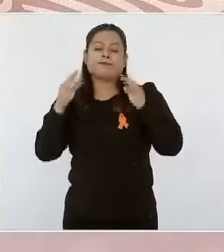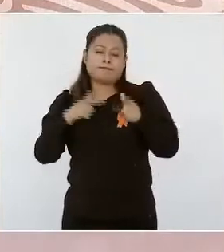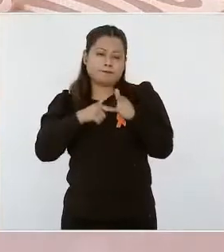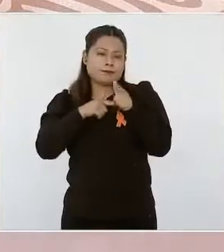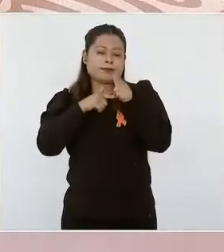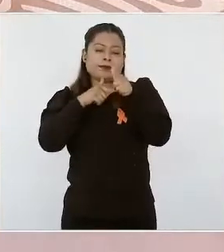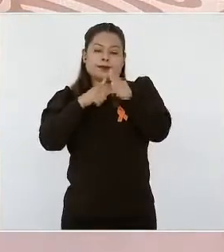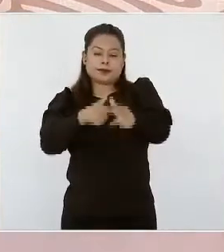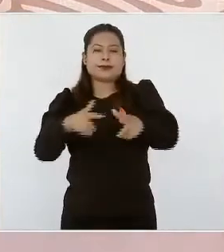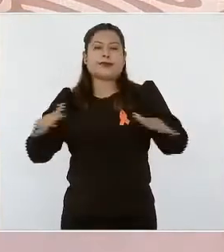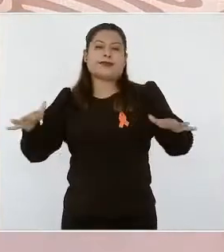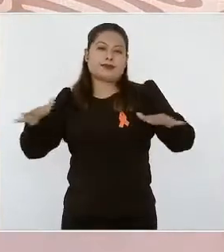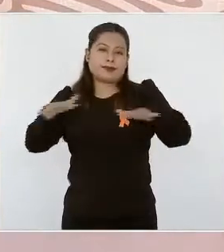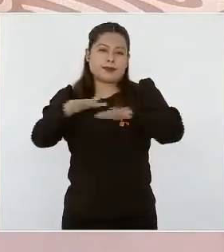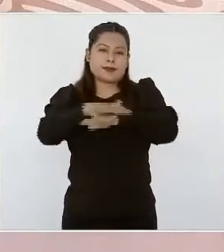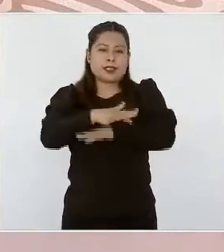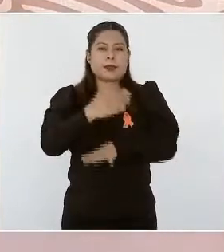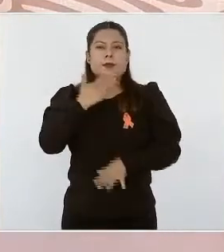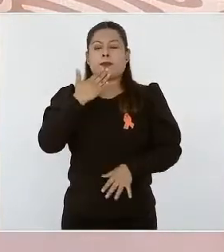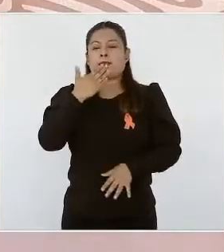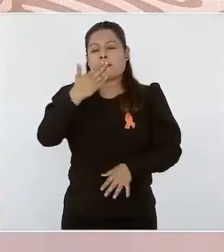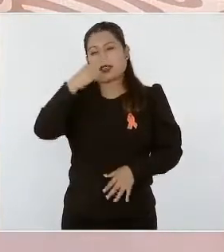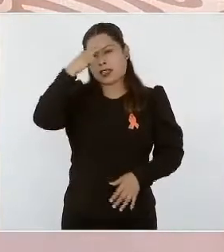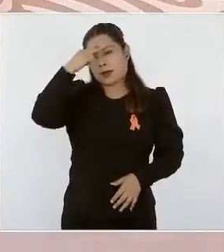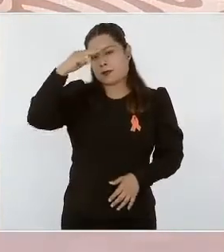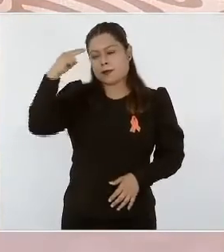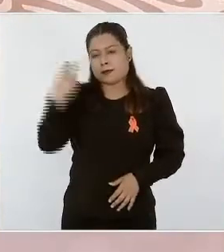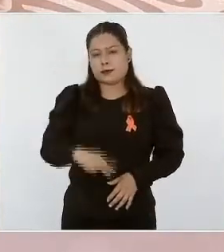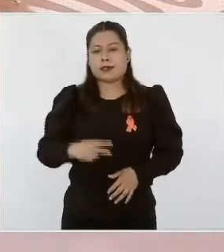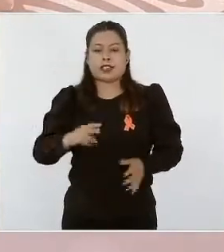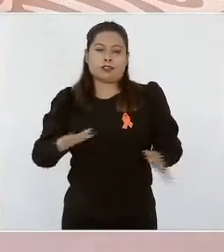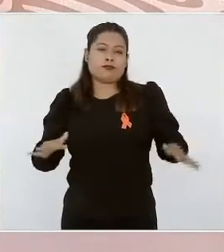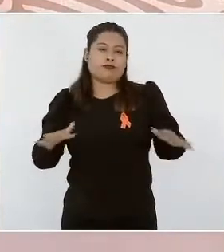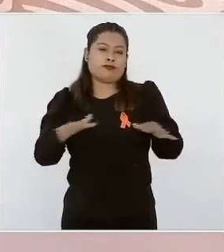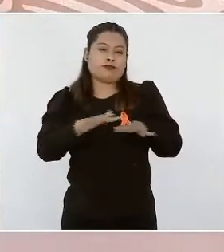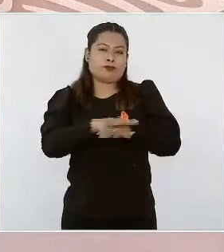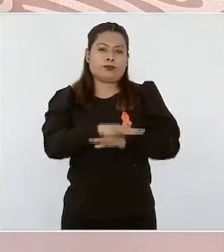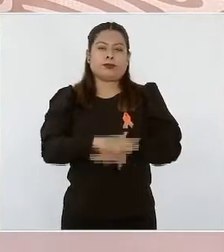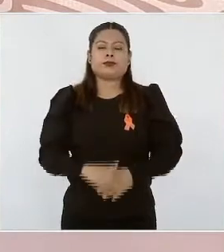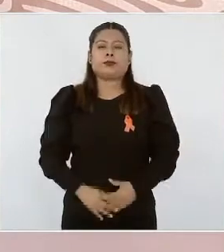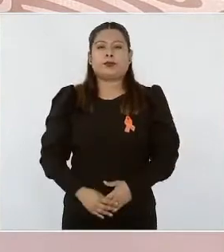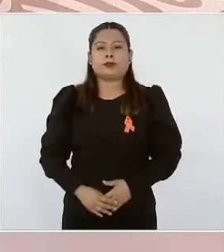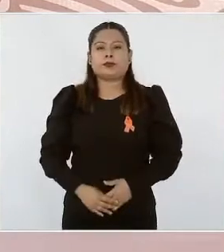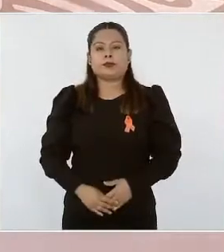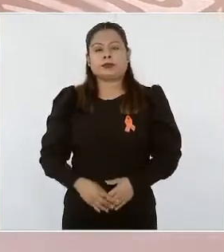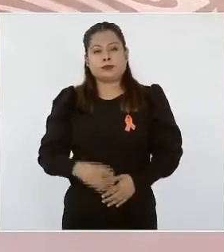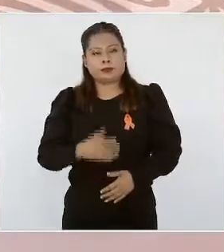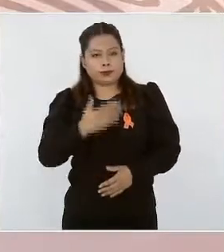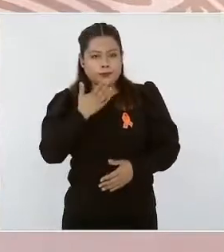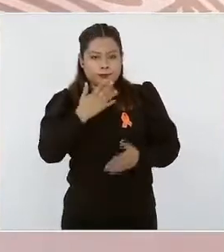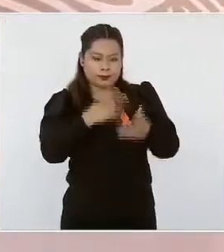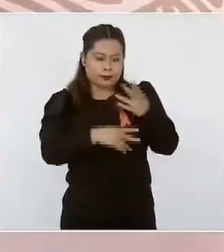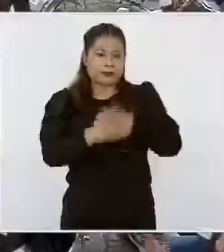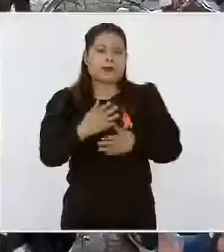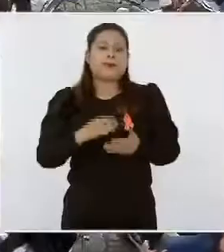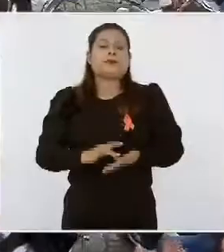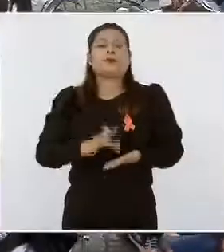seguir cambiando para bien a México y transformándolo. Enhorabuena, muchas gracias.